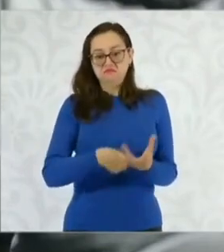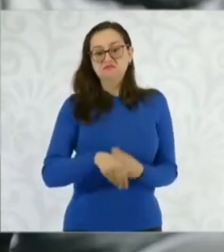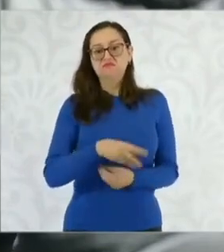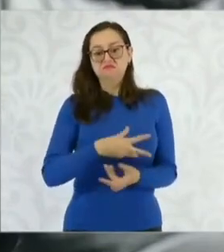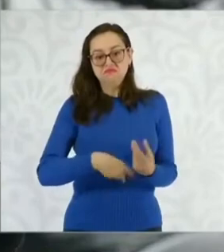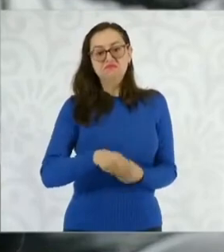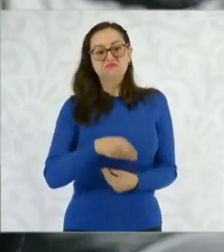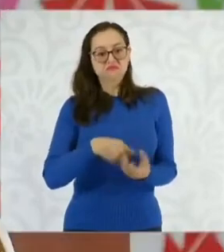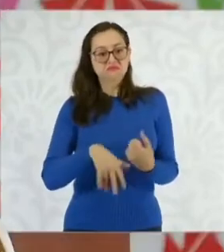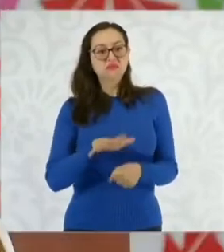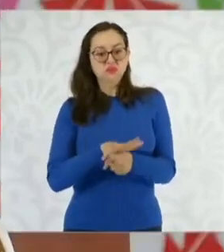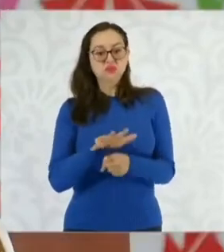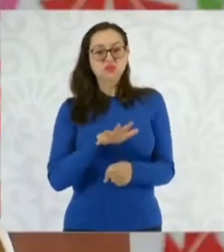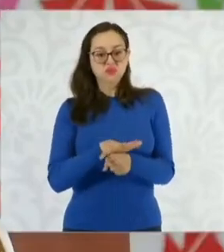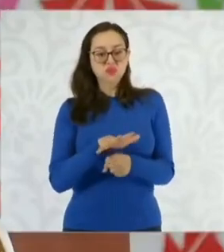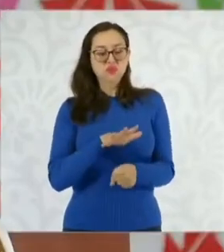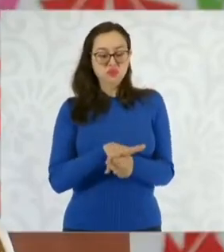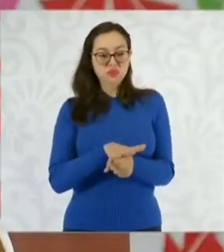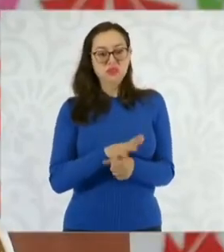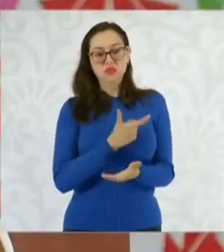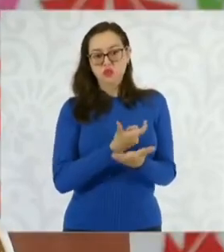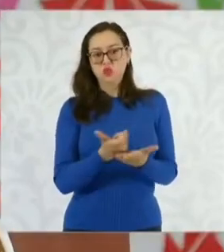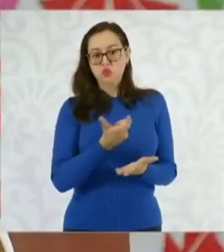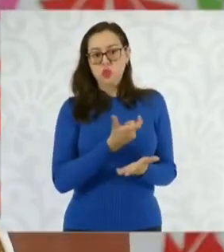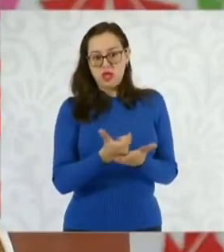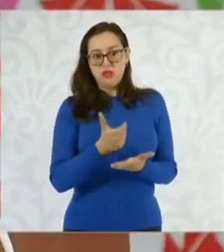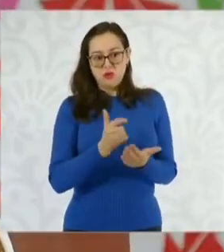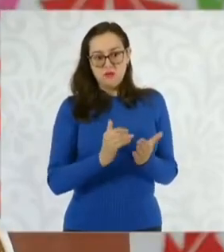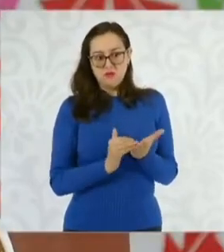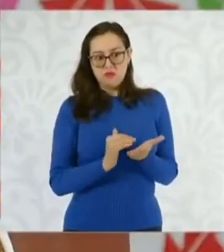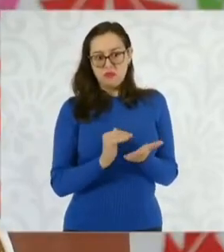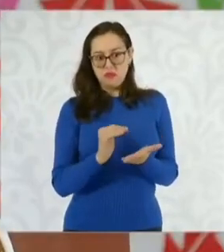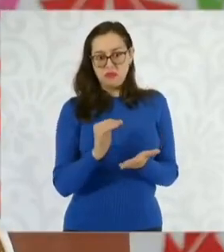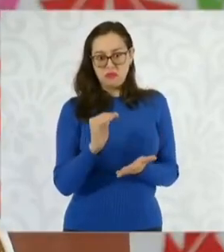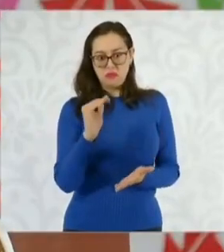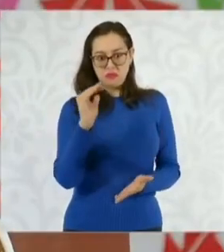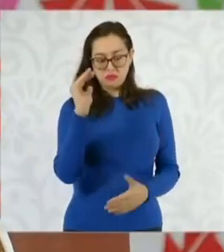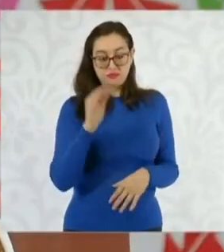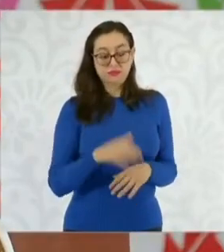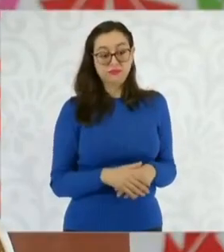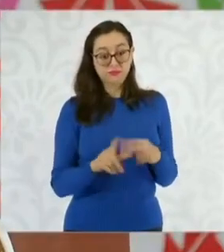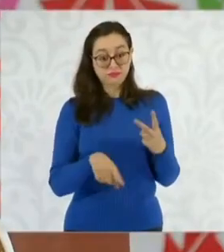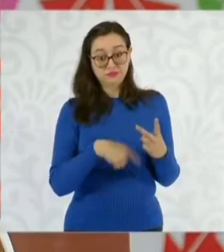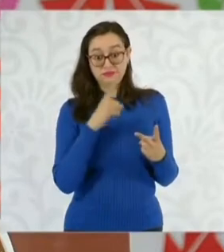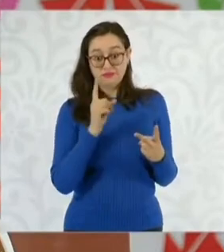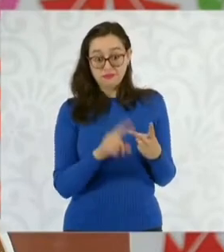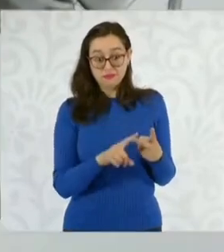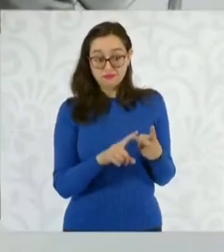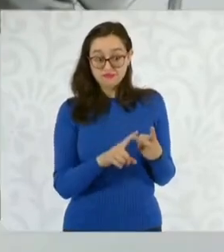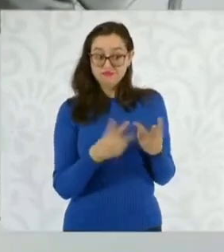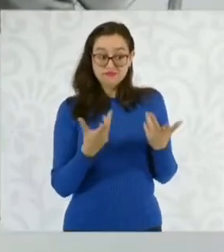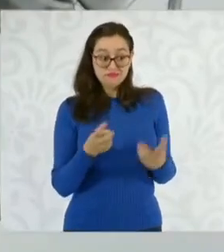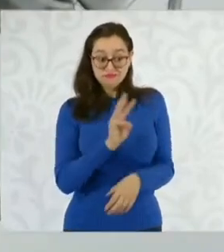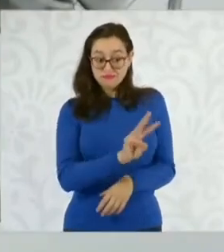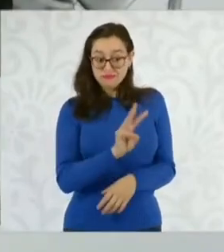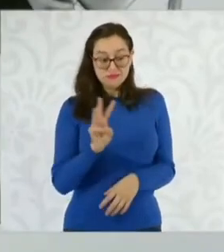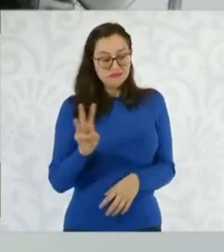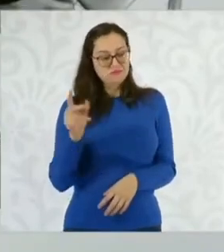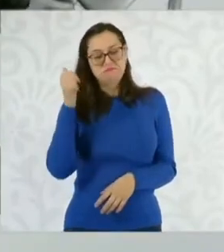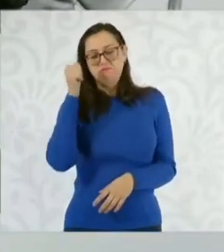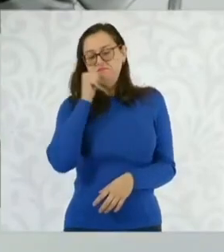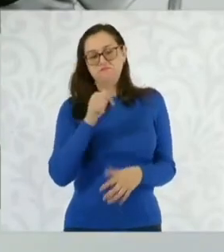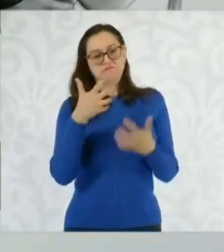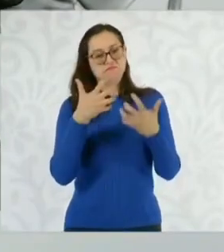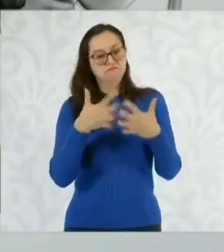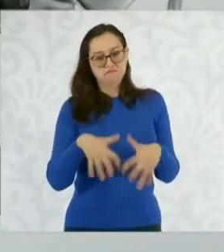finanzas, además del incremento del salario mínimo. Y respecto al tema de los sistemas, permanentemente estamos